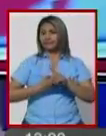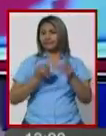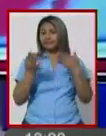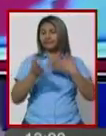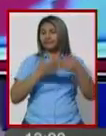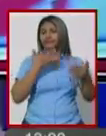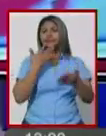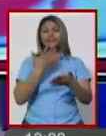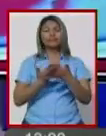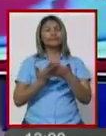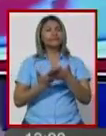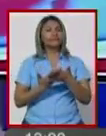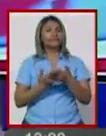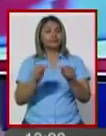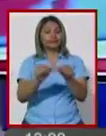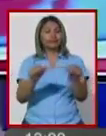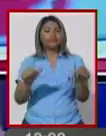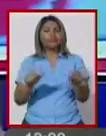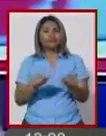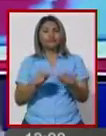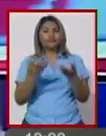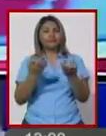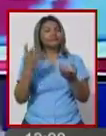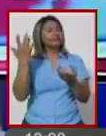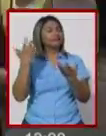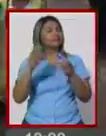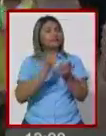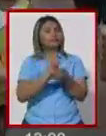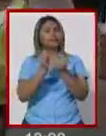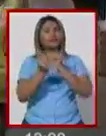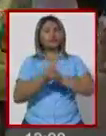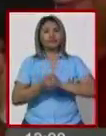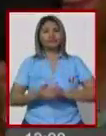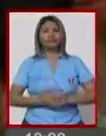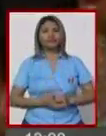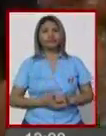las propuestas de un sector que se opone al cambio.